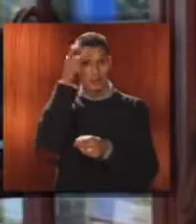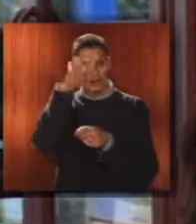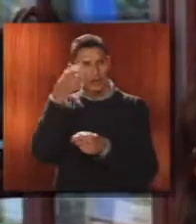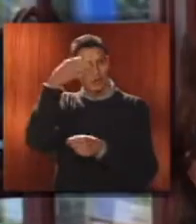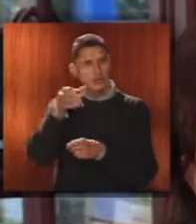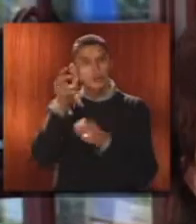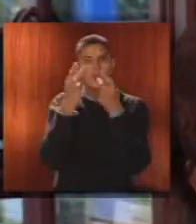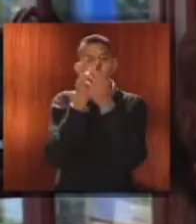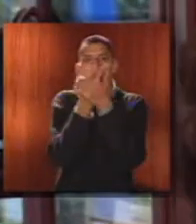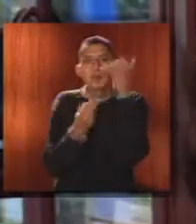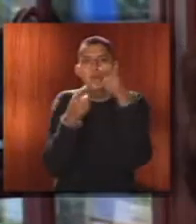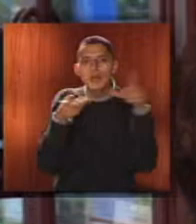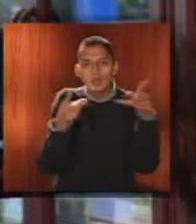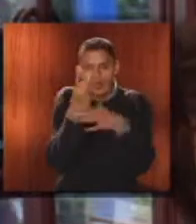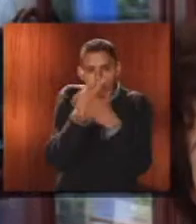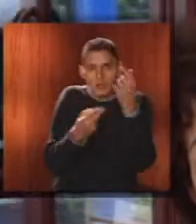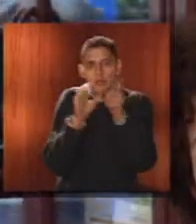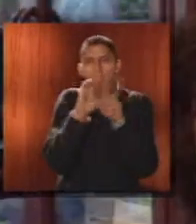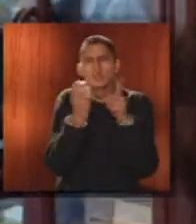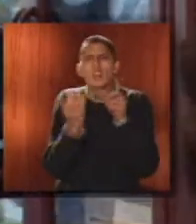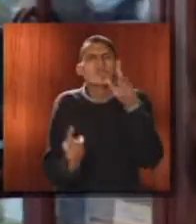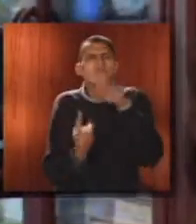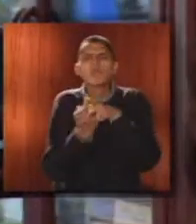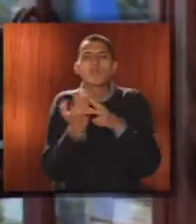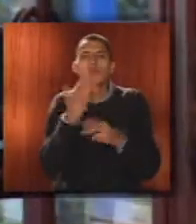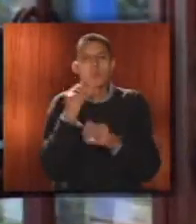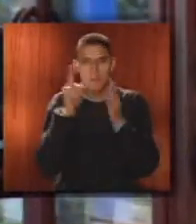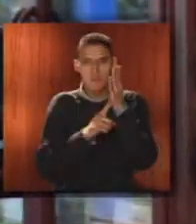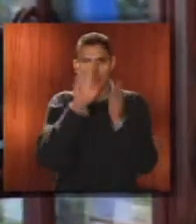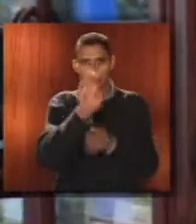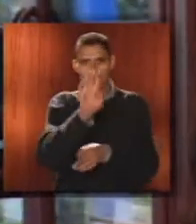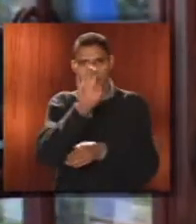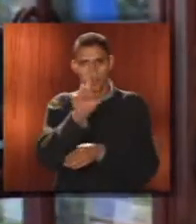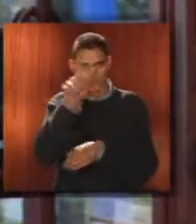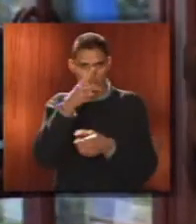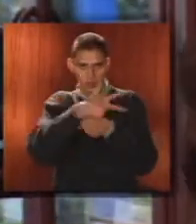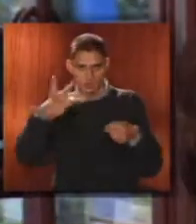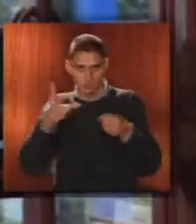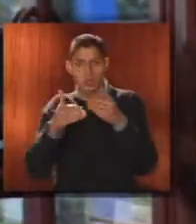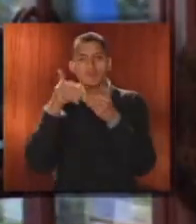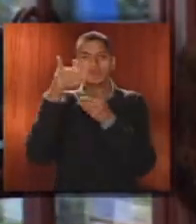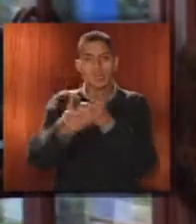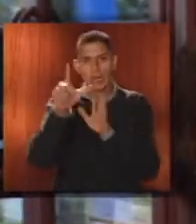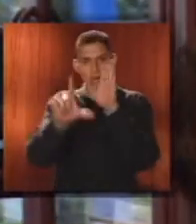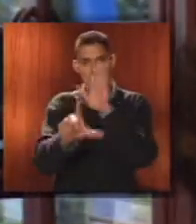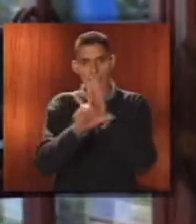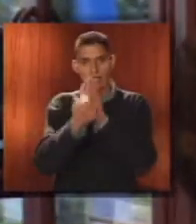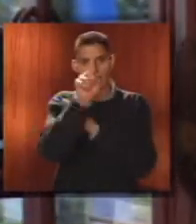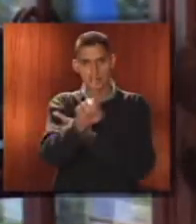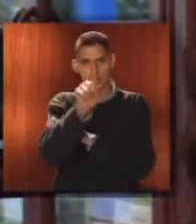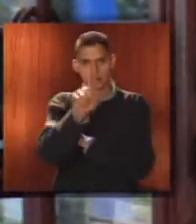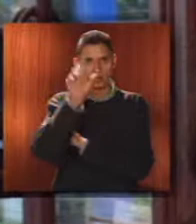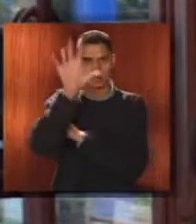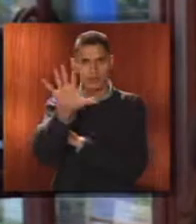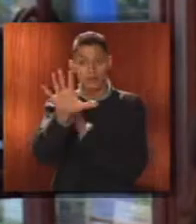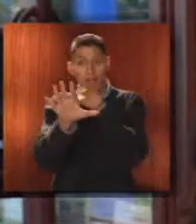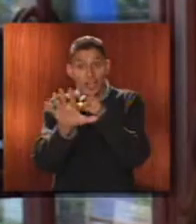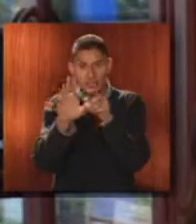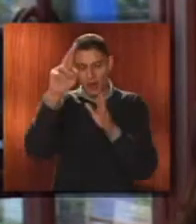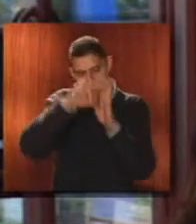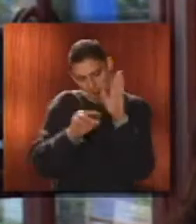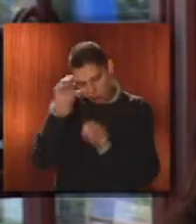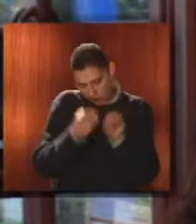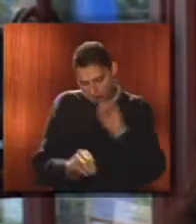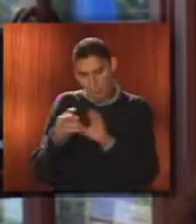La mirada bilingüe y cultural comienza con la constitución de 1991, se concreta posteriormente con la ley 115 en la cual se